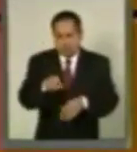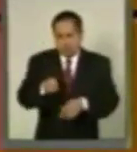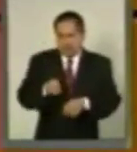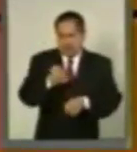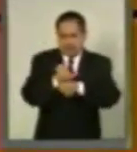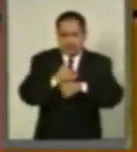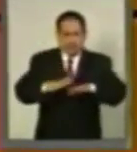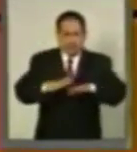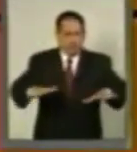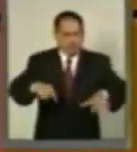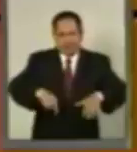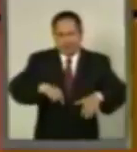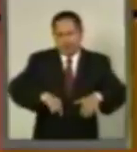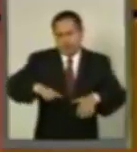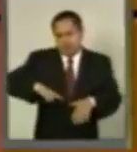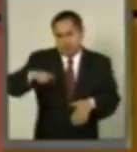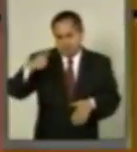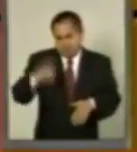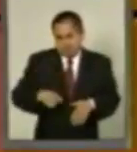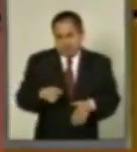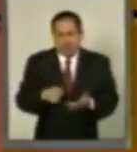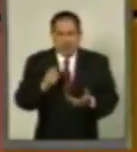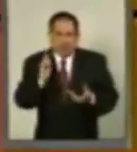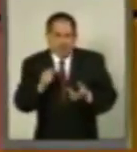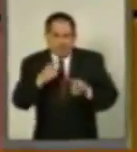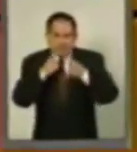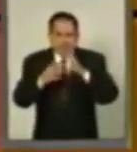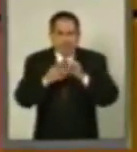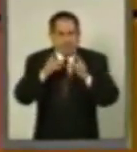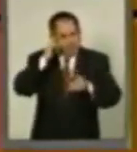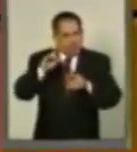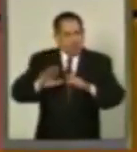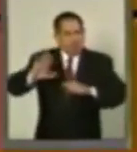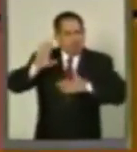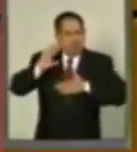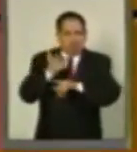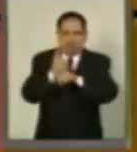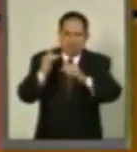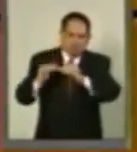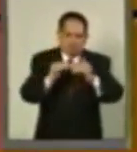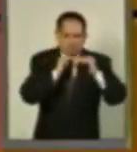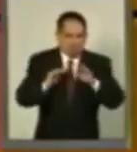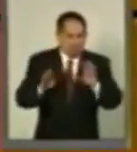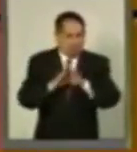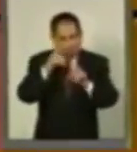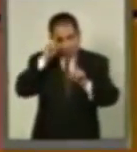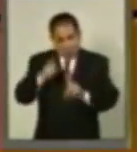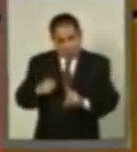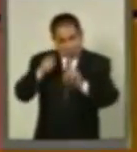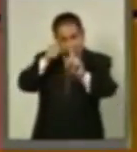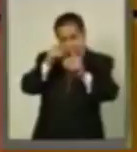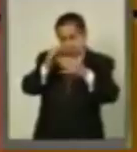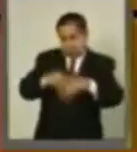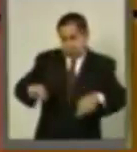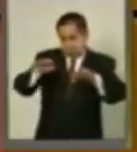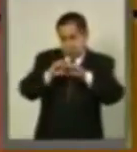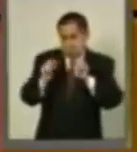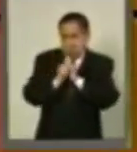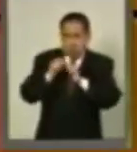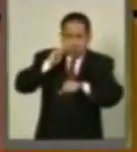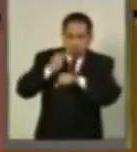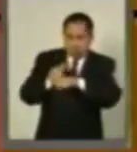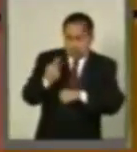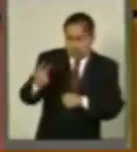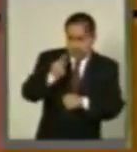ejercicio republicano debe contribuir a refrendar a la democracia como punto de encuentro y